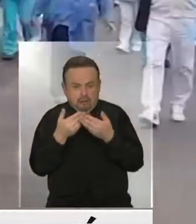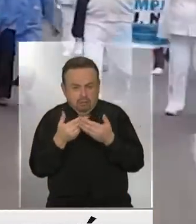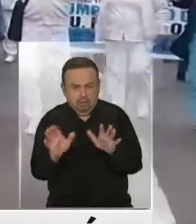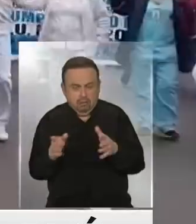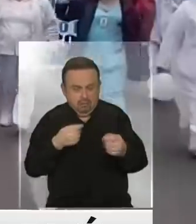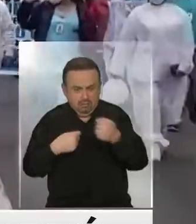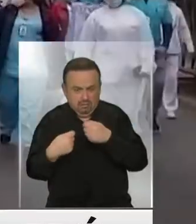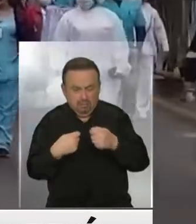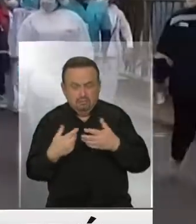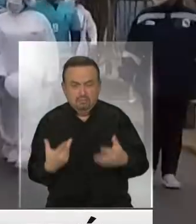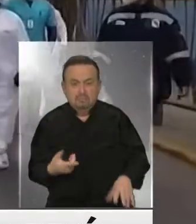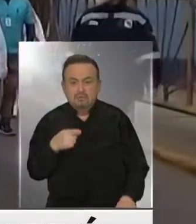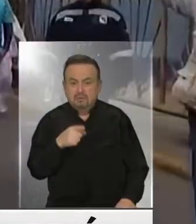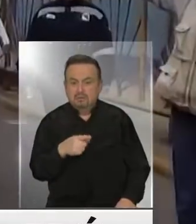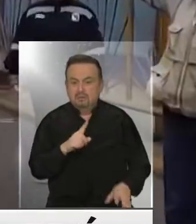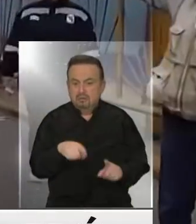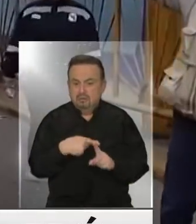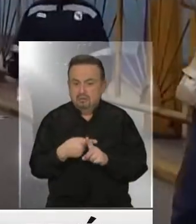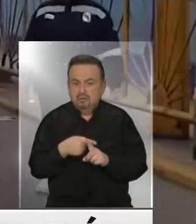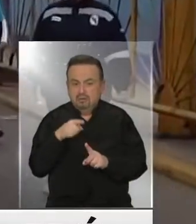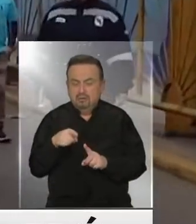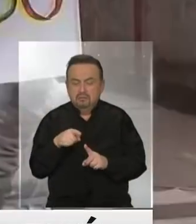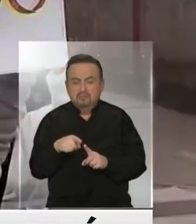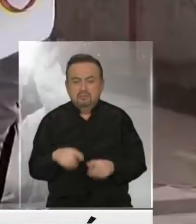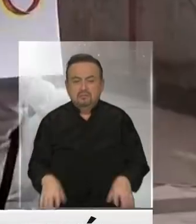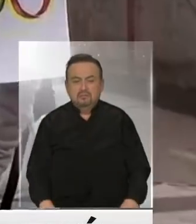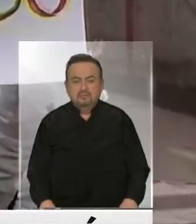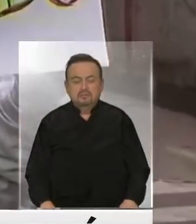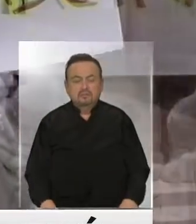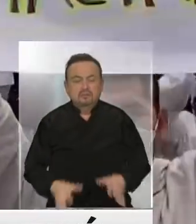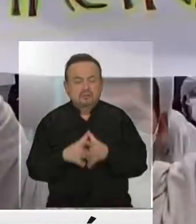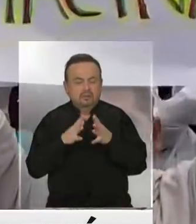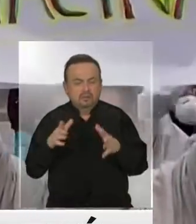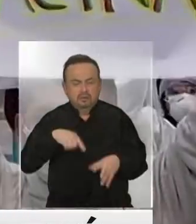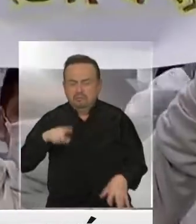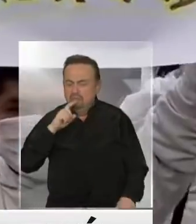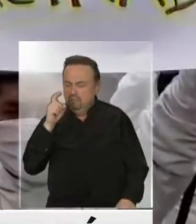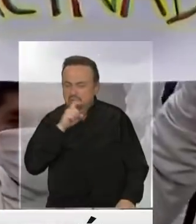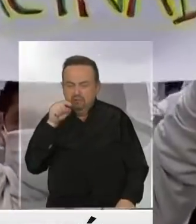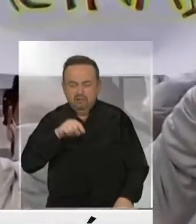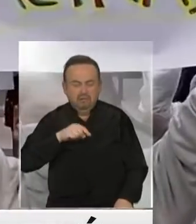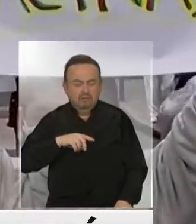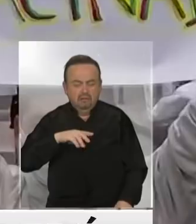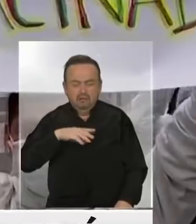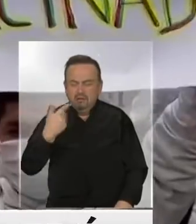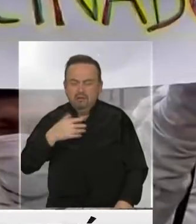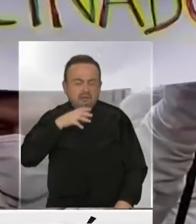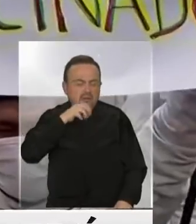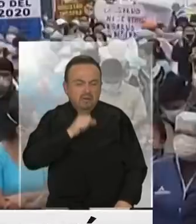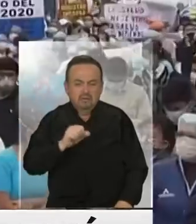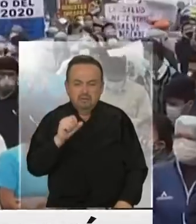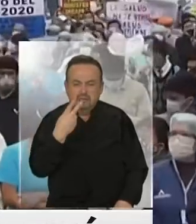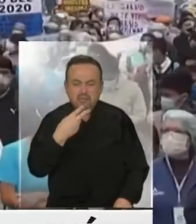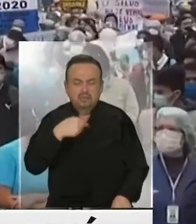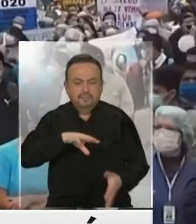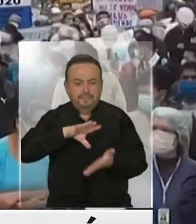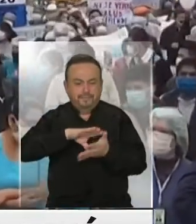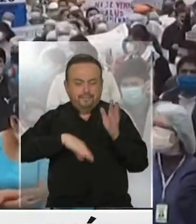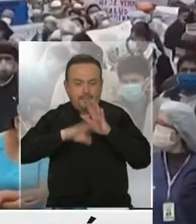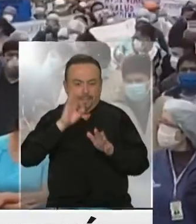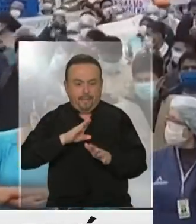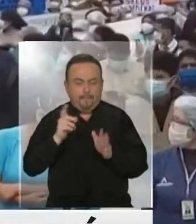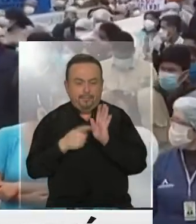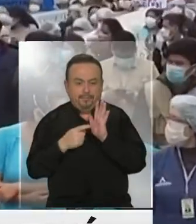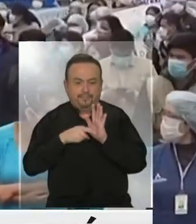del comercio, lo que además ha sido bastante criticado porque Perú es el segundo país con más